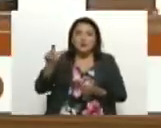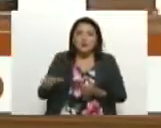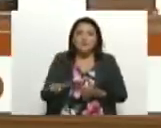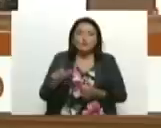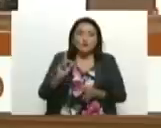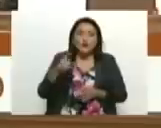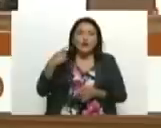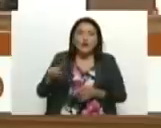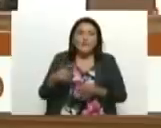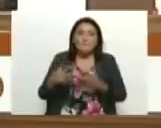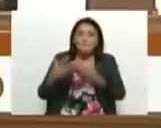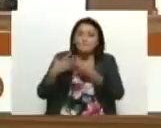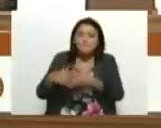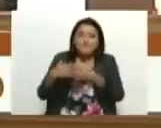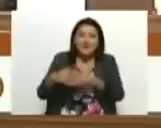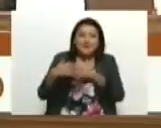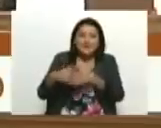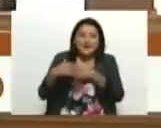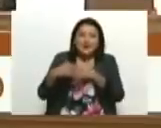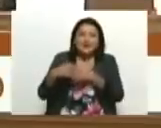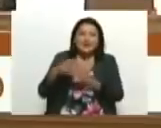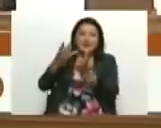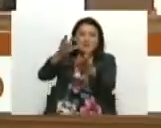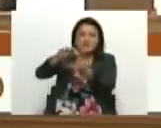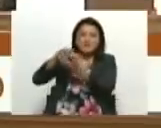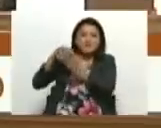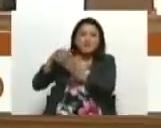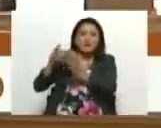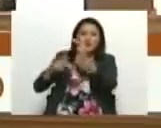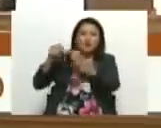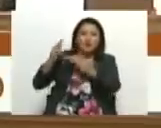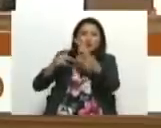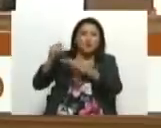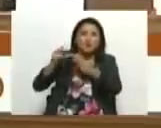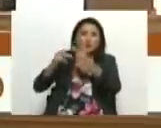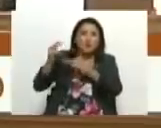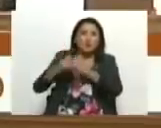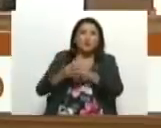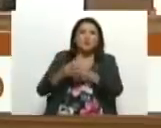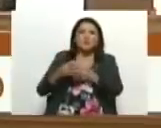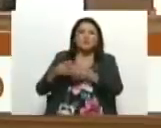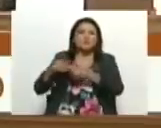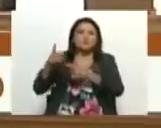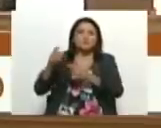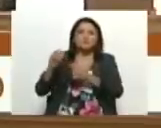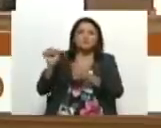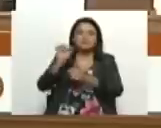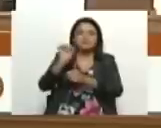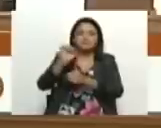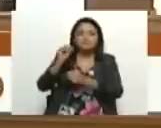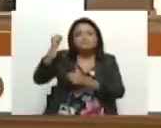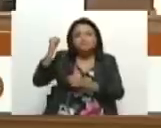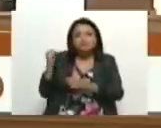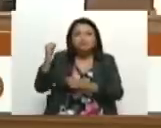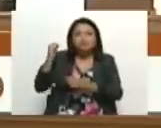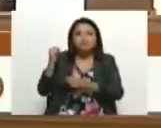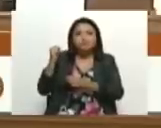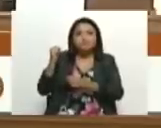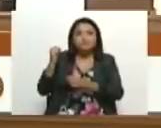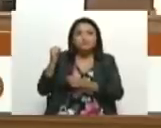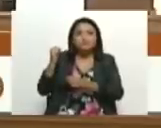maquinarias para la construcción. Tiene jumbos, payloader, camiones, no sé qué, pararlo ahí.